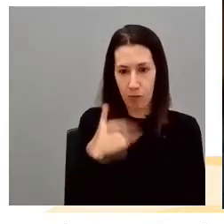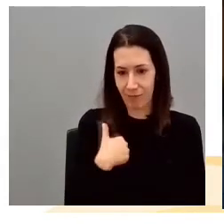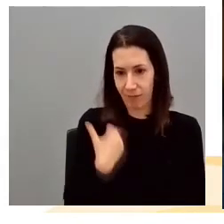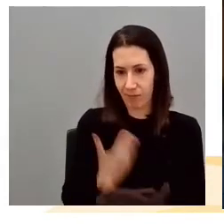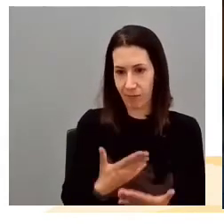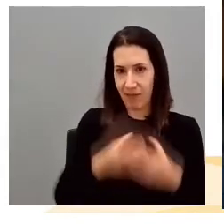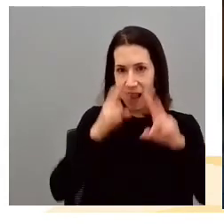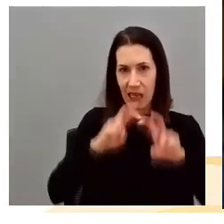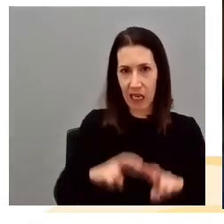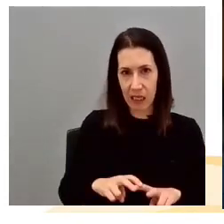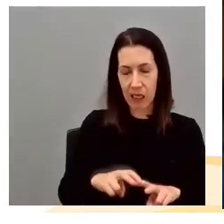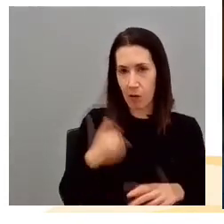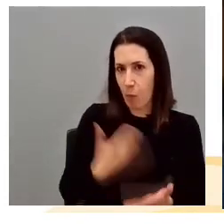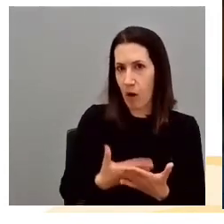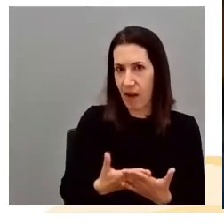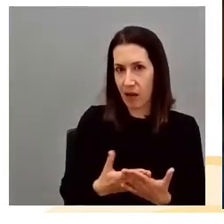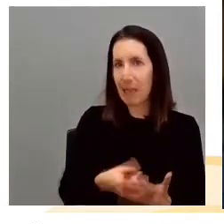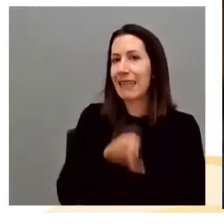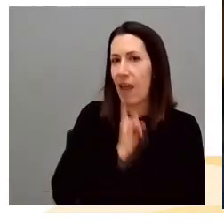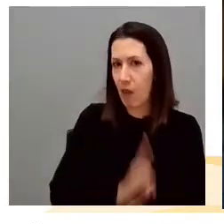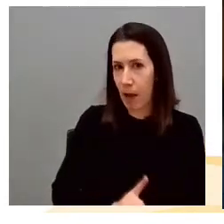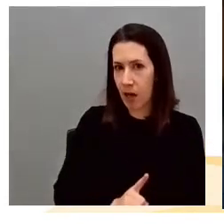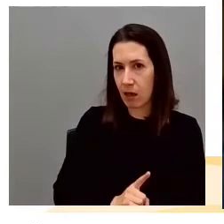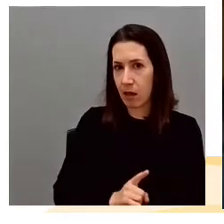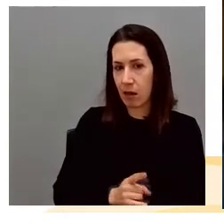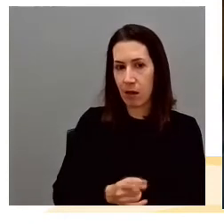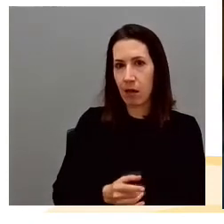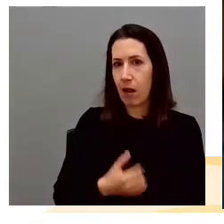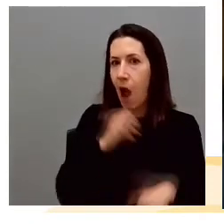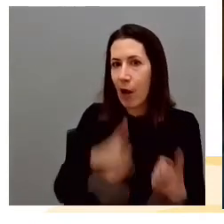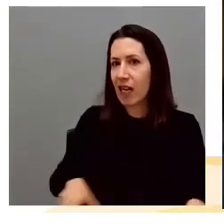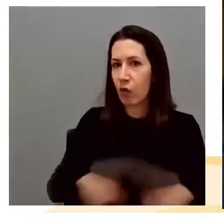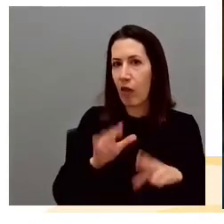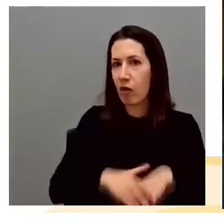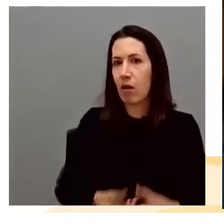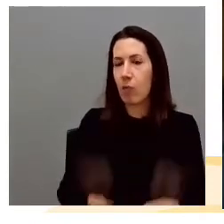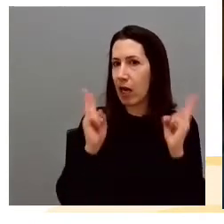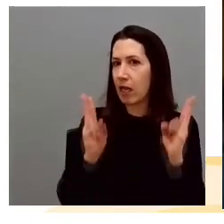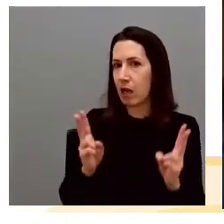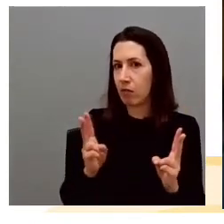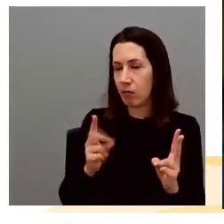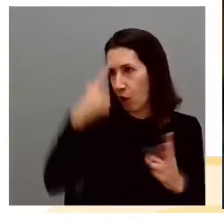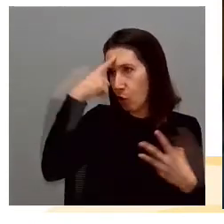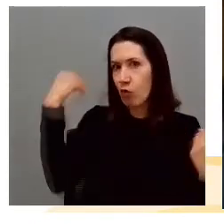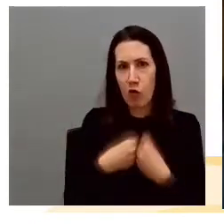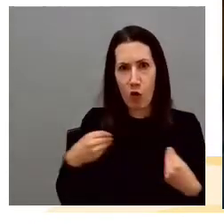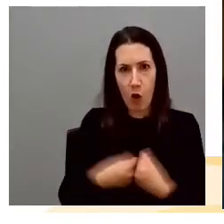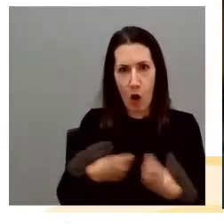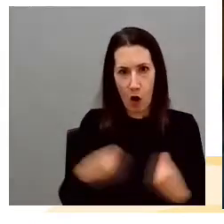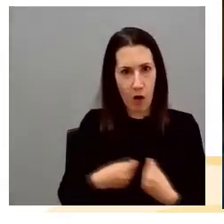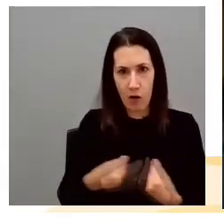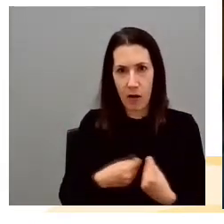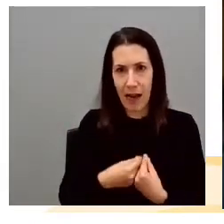sido inaceptable, que no tenía presentabilidad en una sociedad democrática avanzada como queremos que